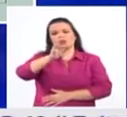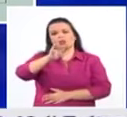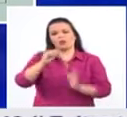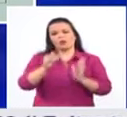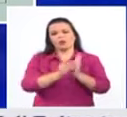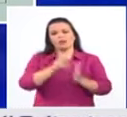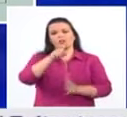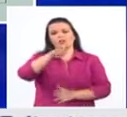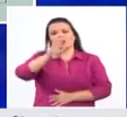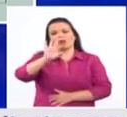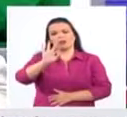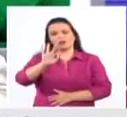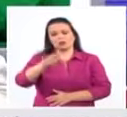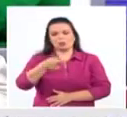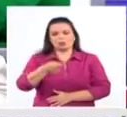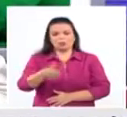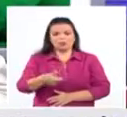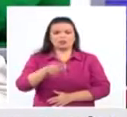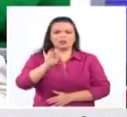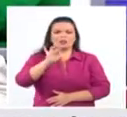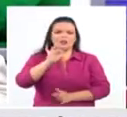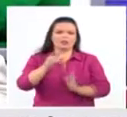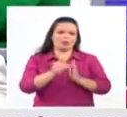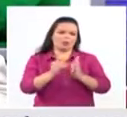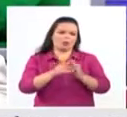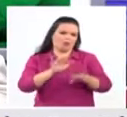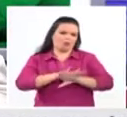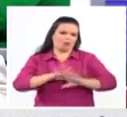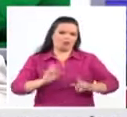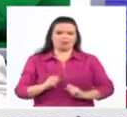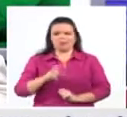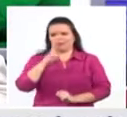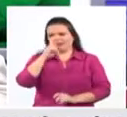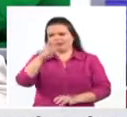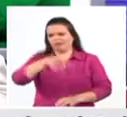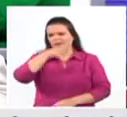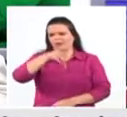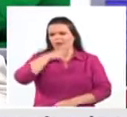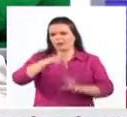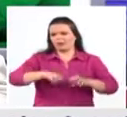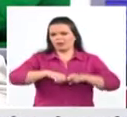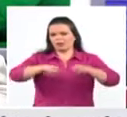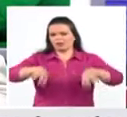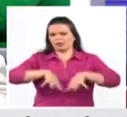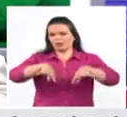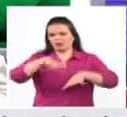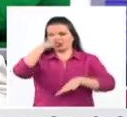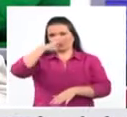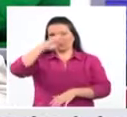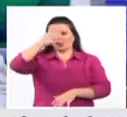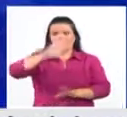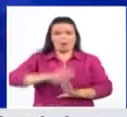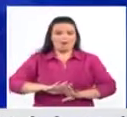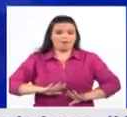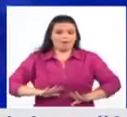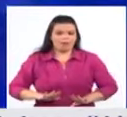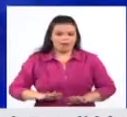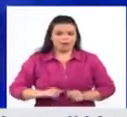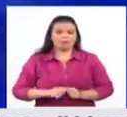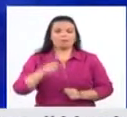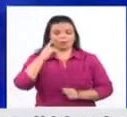989.148. Hasta aquí, Gisela, la situación en nuestro país y, como ven, compleja,